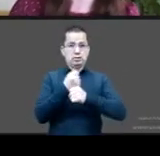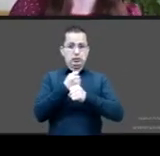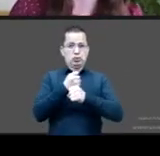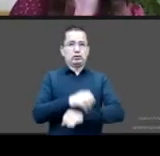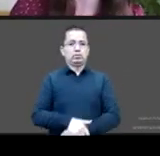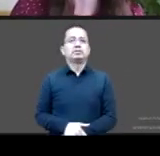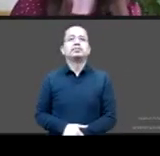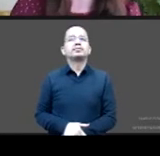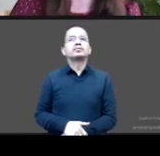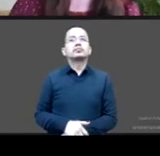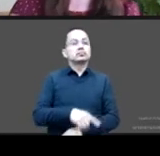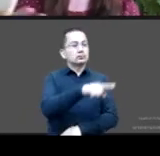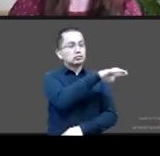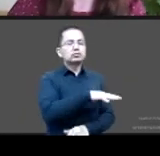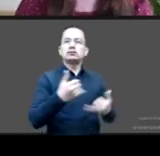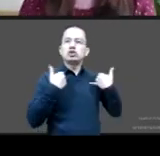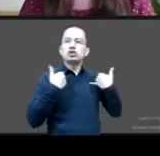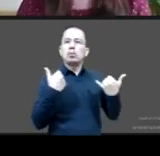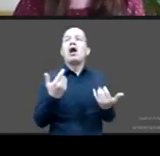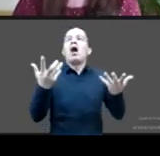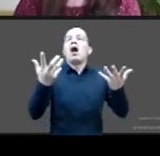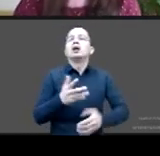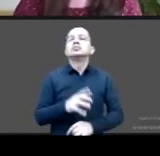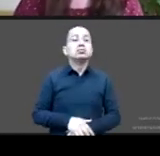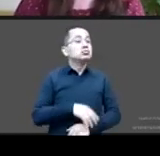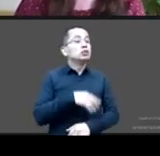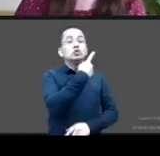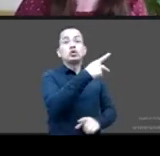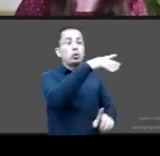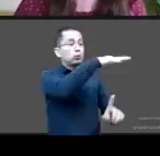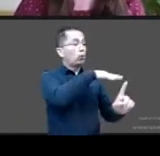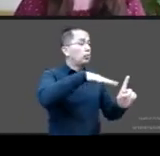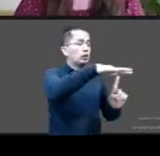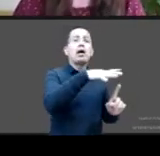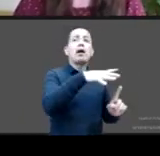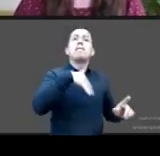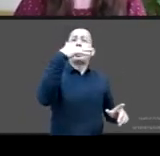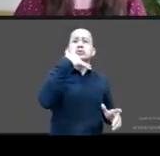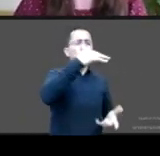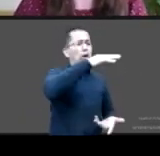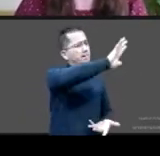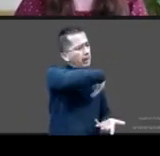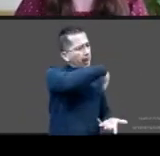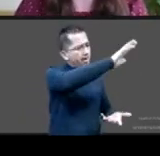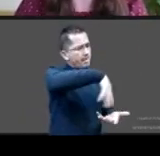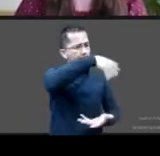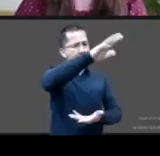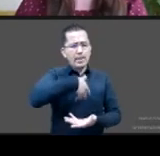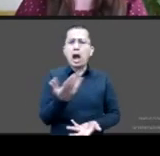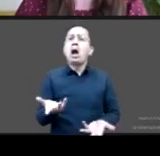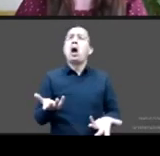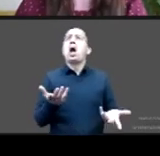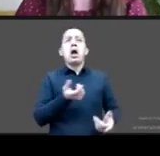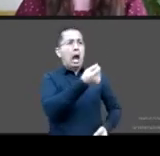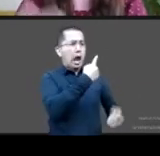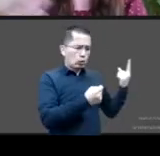recolección de basura en algunas de sus de sus zonas de sus comunidades o colonias algunos regalaron árboles se